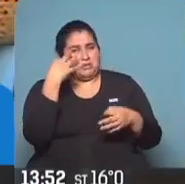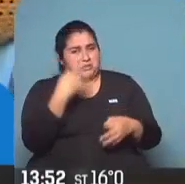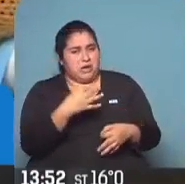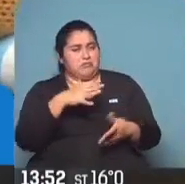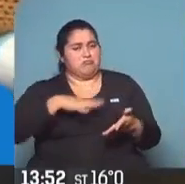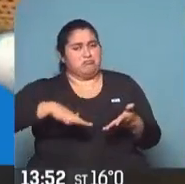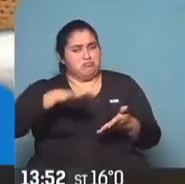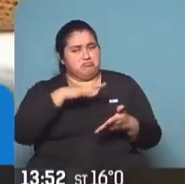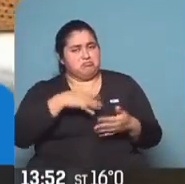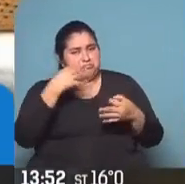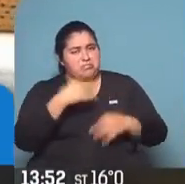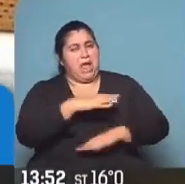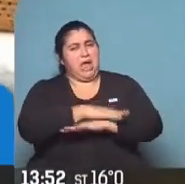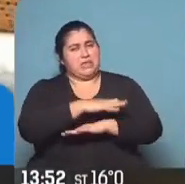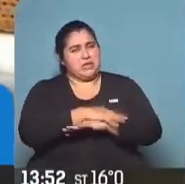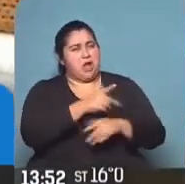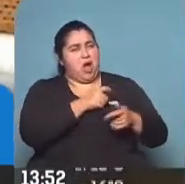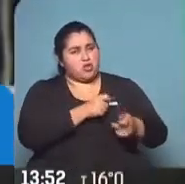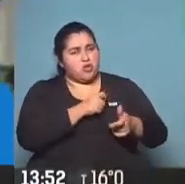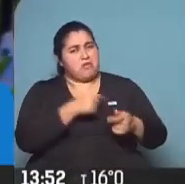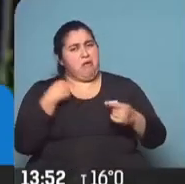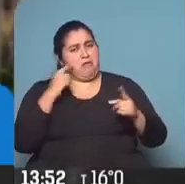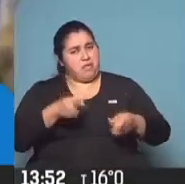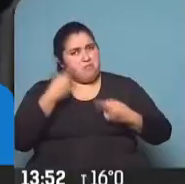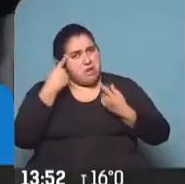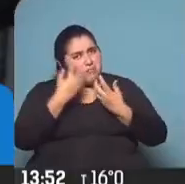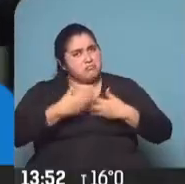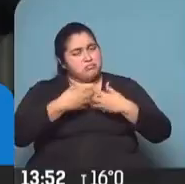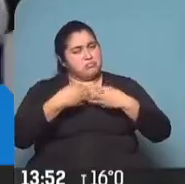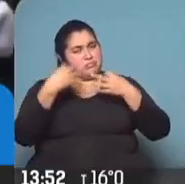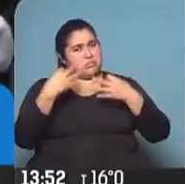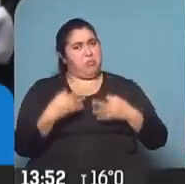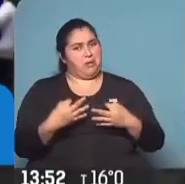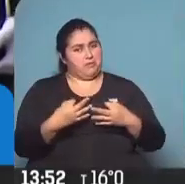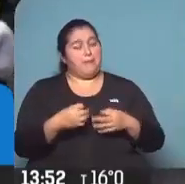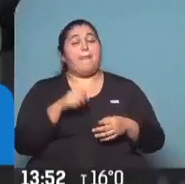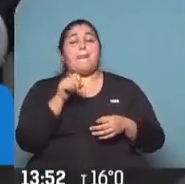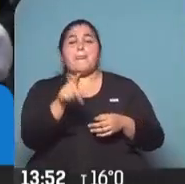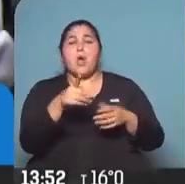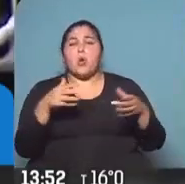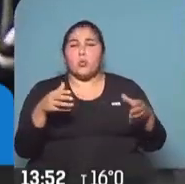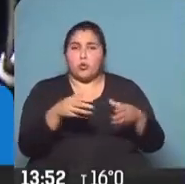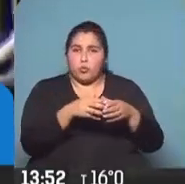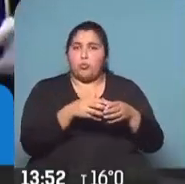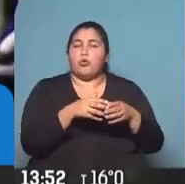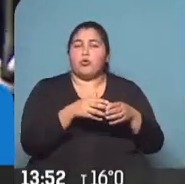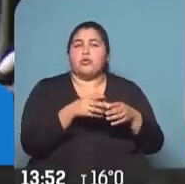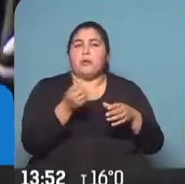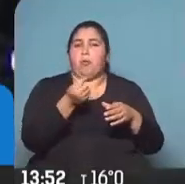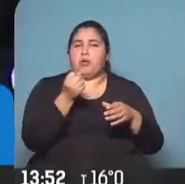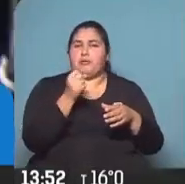ética y solidaria el instituto superior de seguridad aeroportuaria